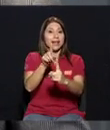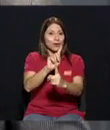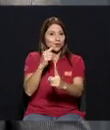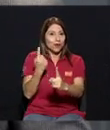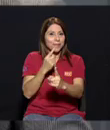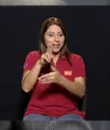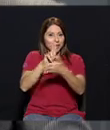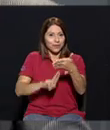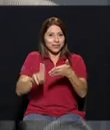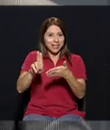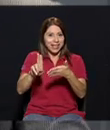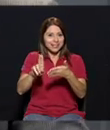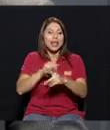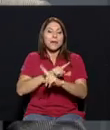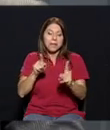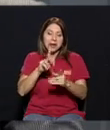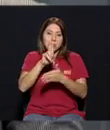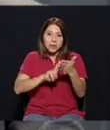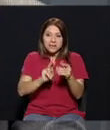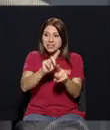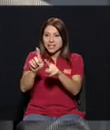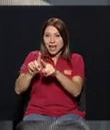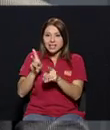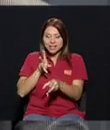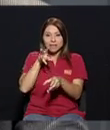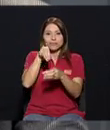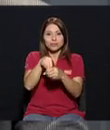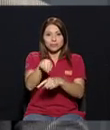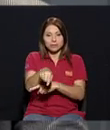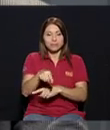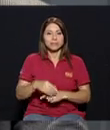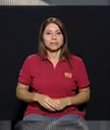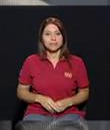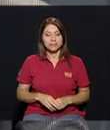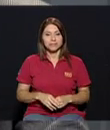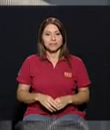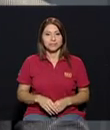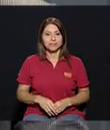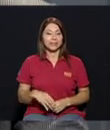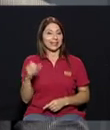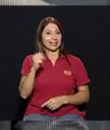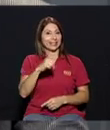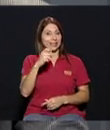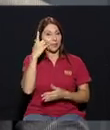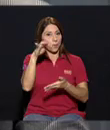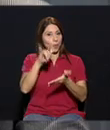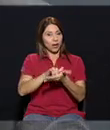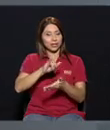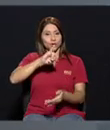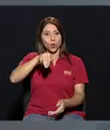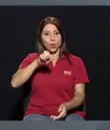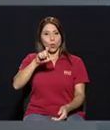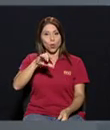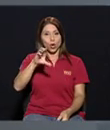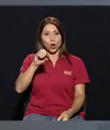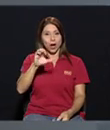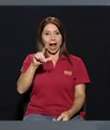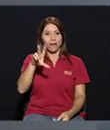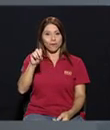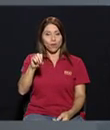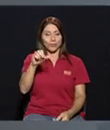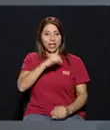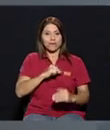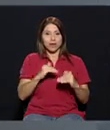de las universidades, pero en la cual están metidas, insertadas las universidades muy fuertemente. Sí, precisamente por eso don Julio